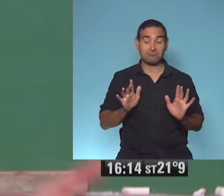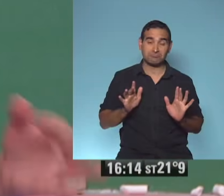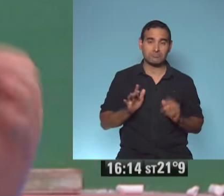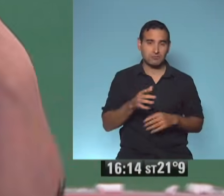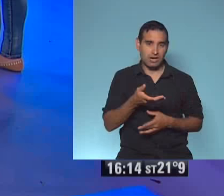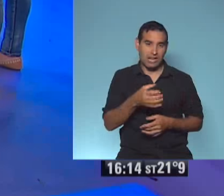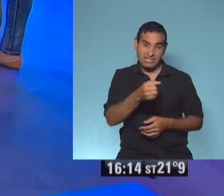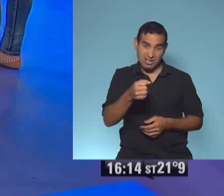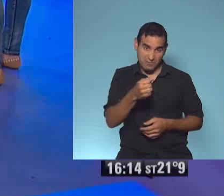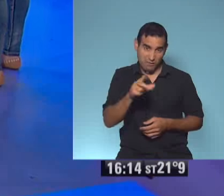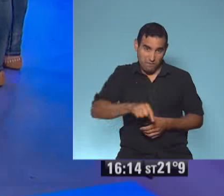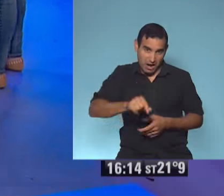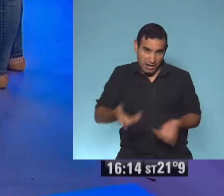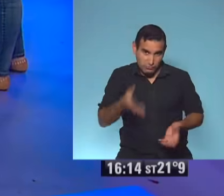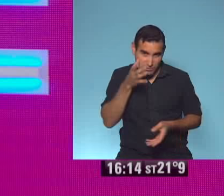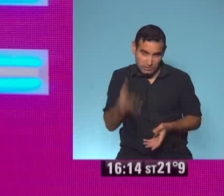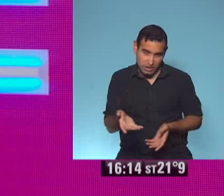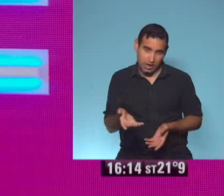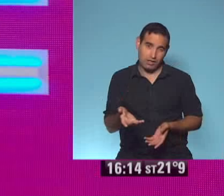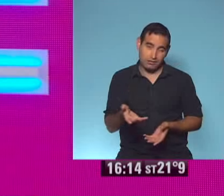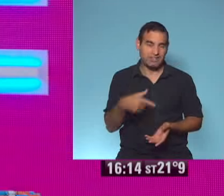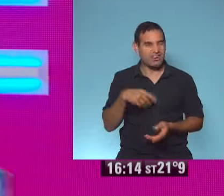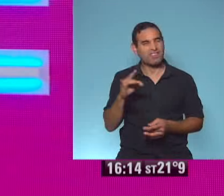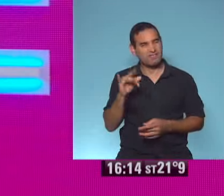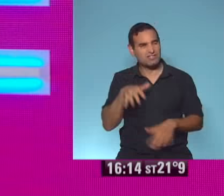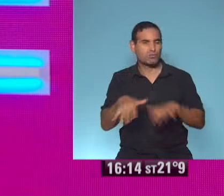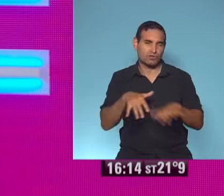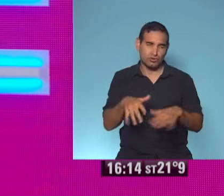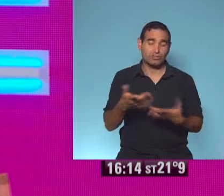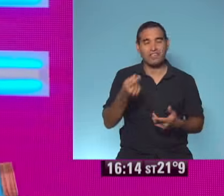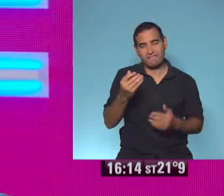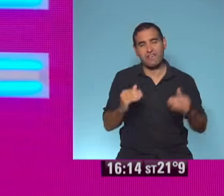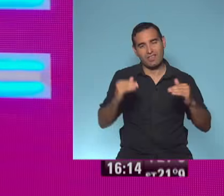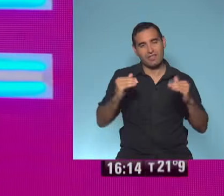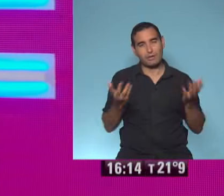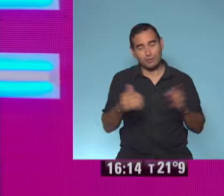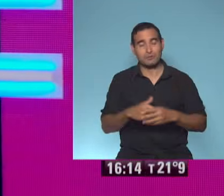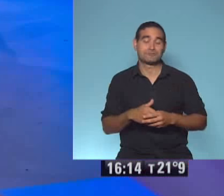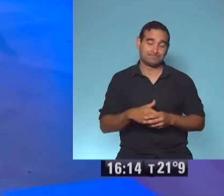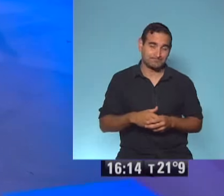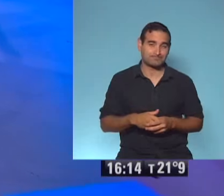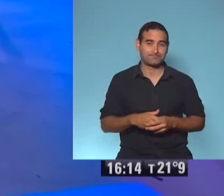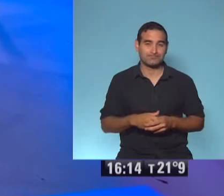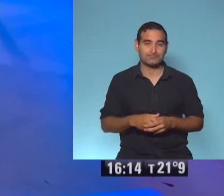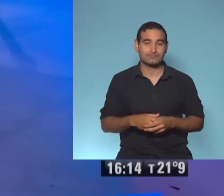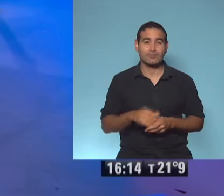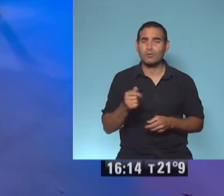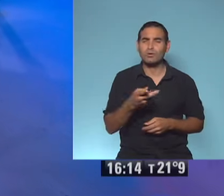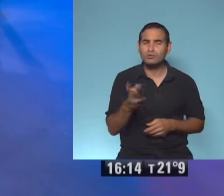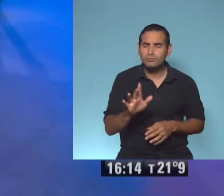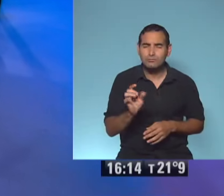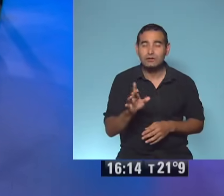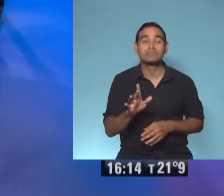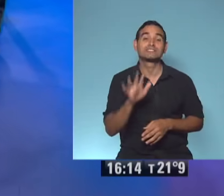el limón estaba muy barato, ¿viste? Está complicado ahora, Roberto. Es un equilibrio. Está bien, bueno. ¿Cuánto me dijiste,